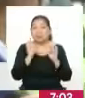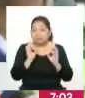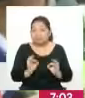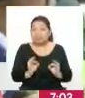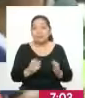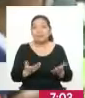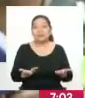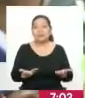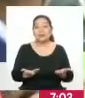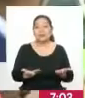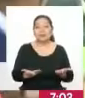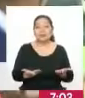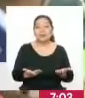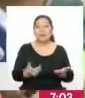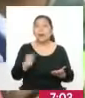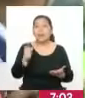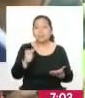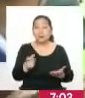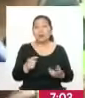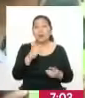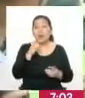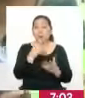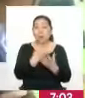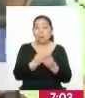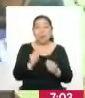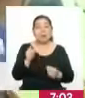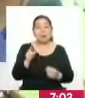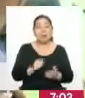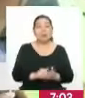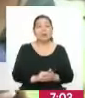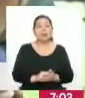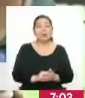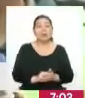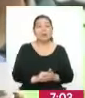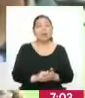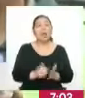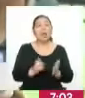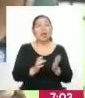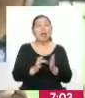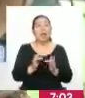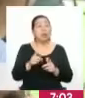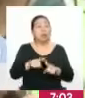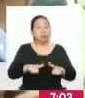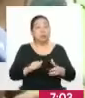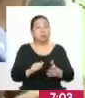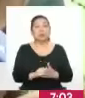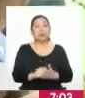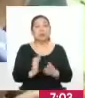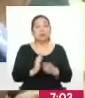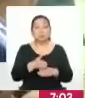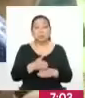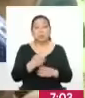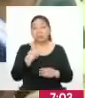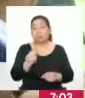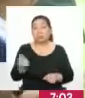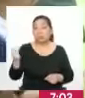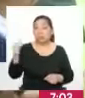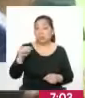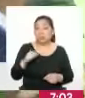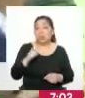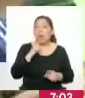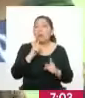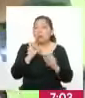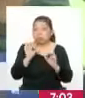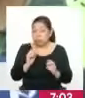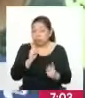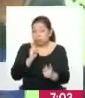que efectivamente se trata de la persona, de la señora desaparecida. ¿Cuánto tiempo estará? La comisaría de Jesús María, la persona ya ha llegado, he venido yo y se ha